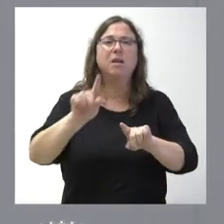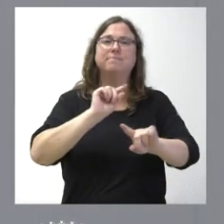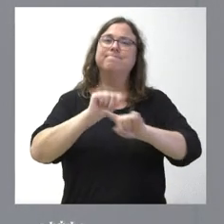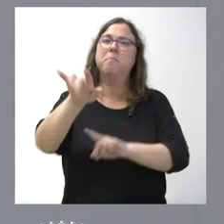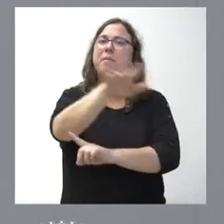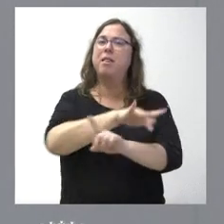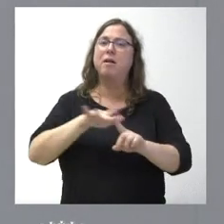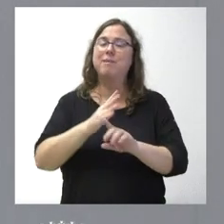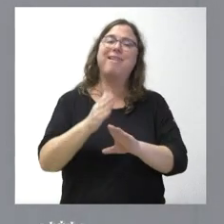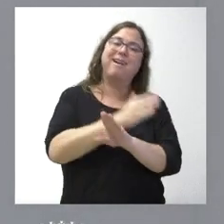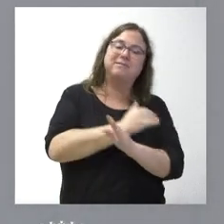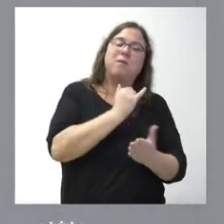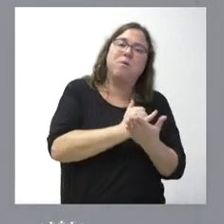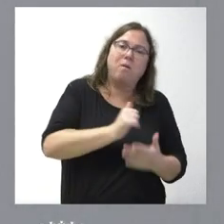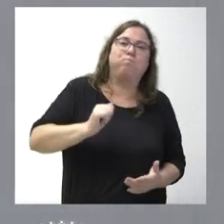medio